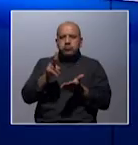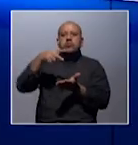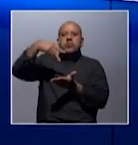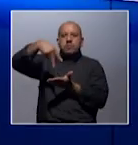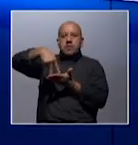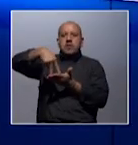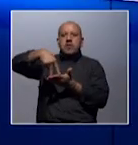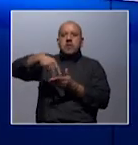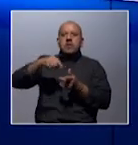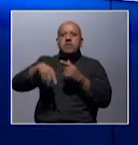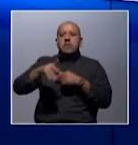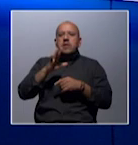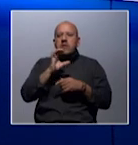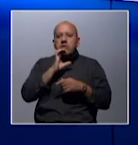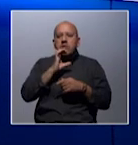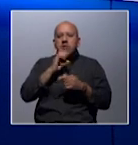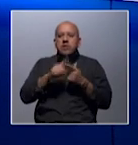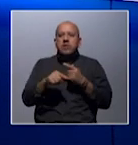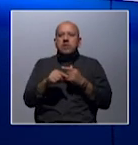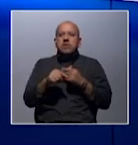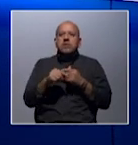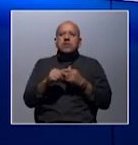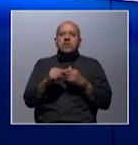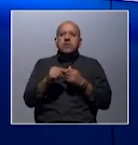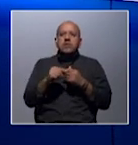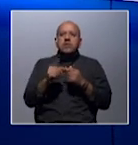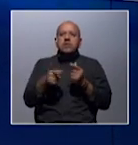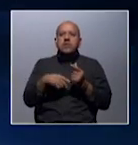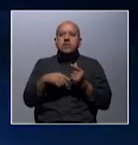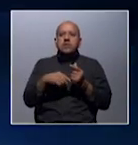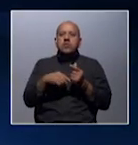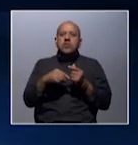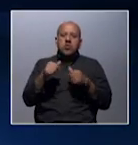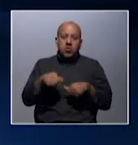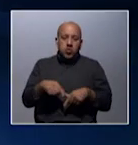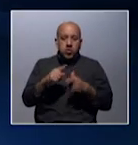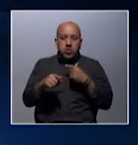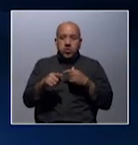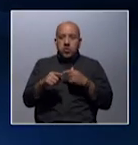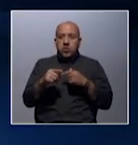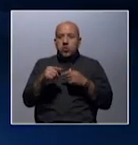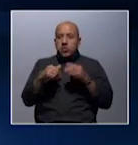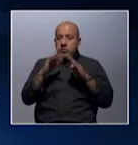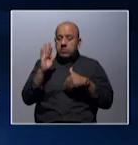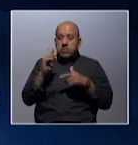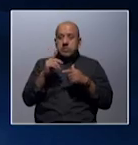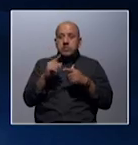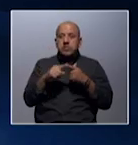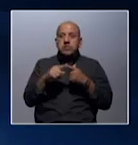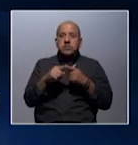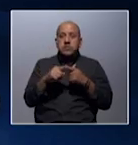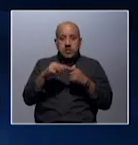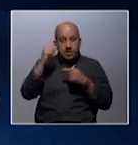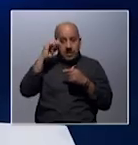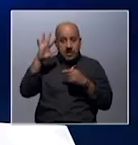vos, que capaz que para un humorista en la segunda jornada no es lo más común. Sin embargo, se dio y no es el título más popular tampoco. Para nada. Imagínate